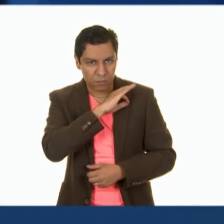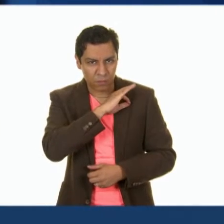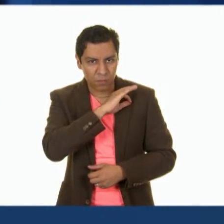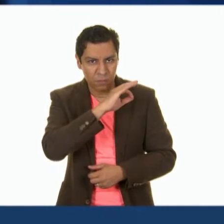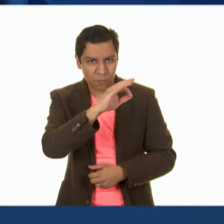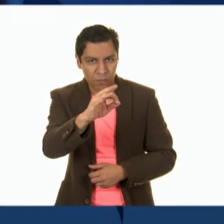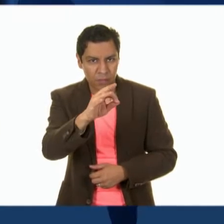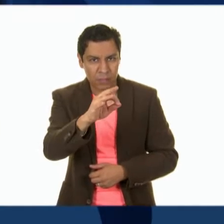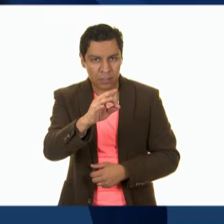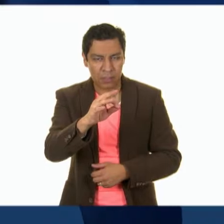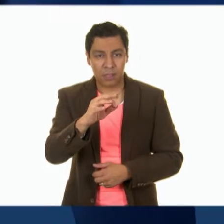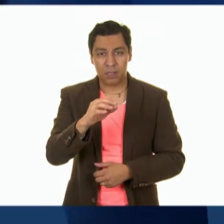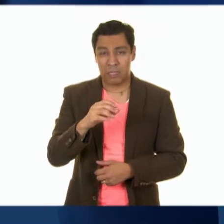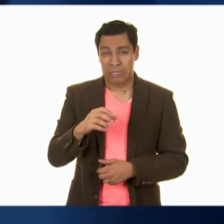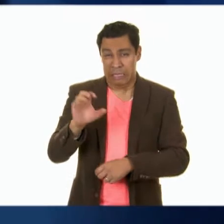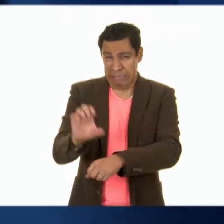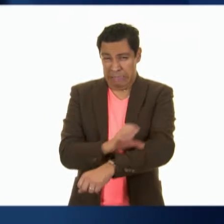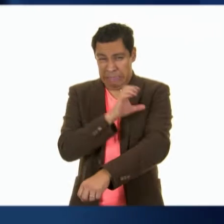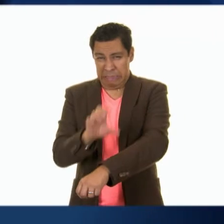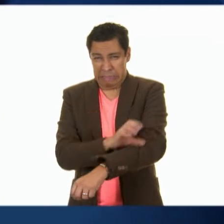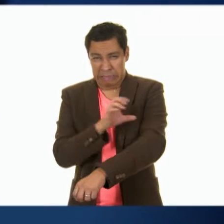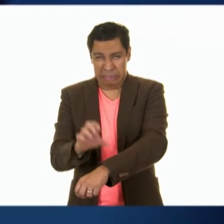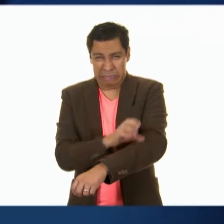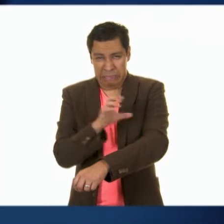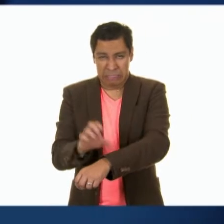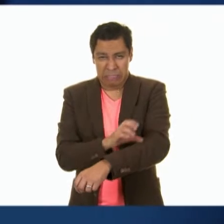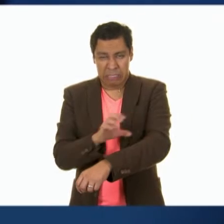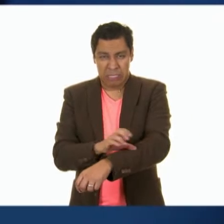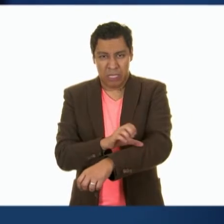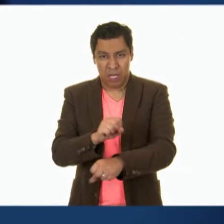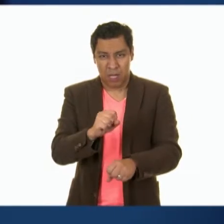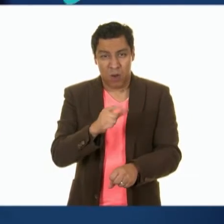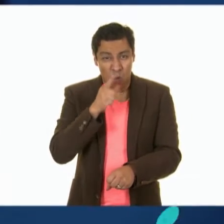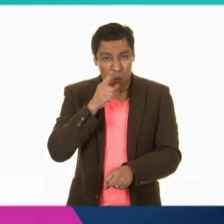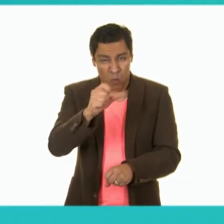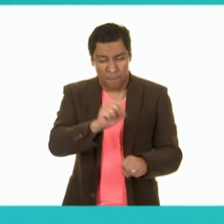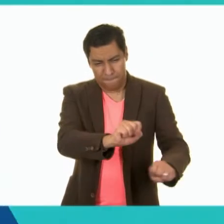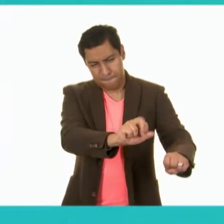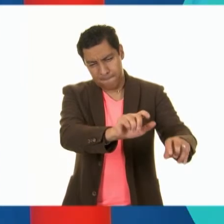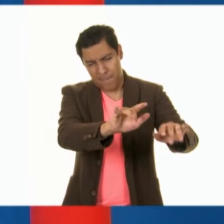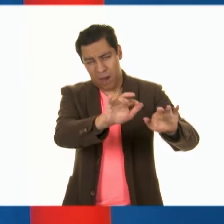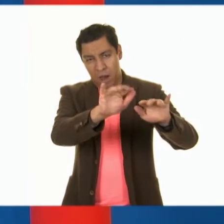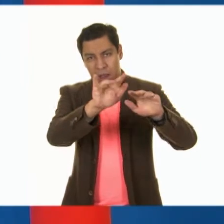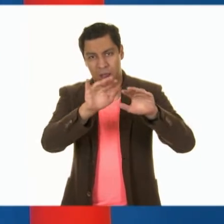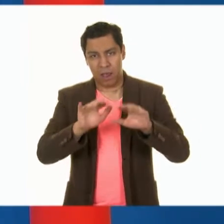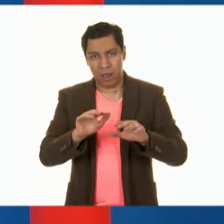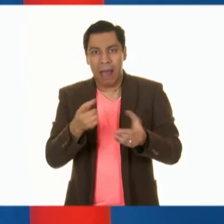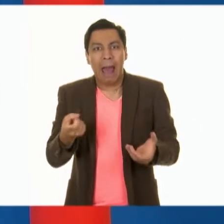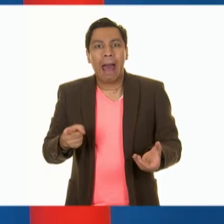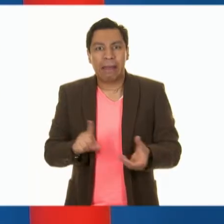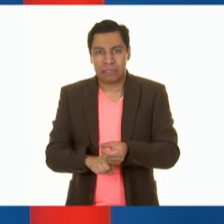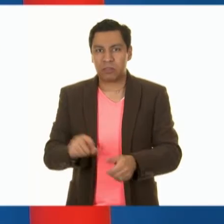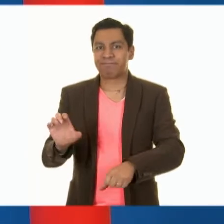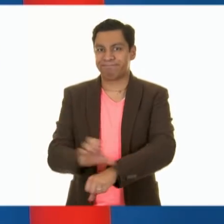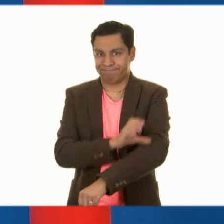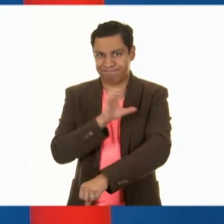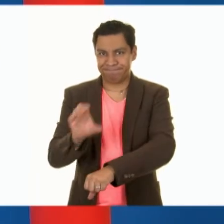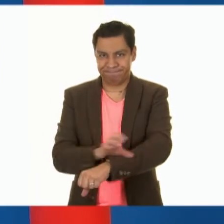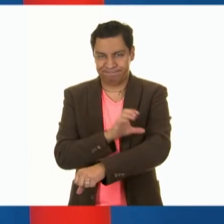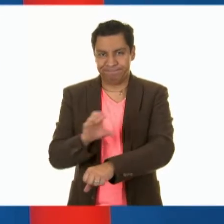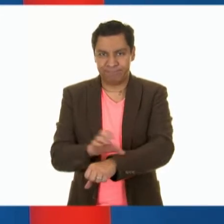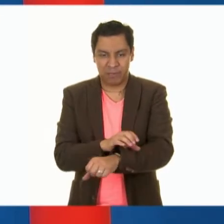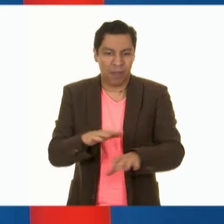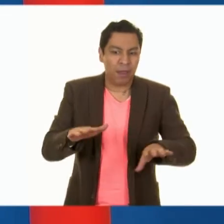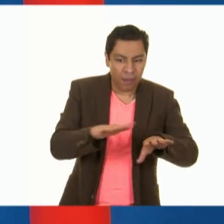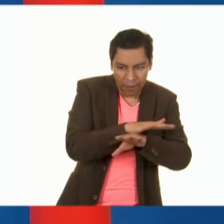energía luminosa es la parte de la energía electromagnética que podemos ver? ¿Recuerdan que mencionamos acerca de la radiación